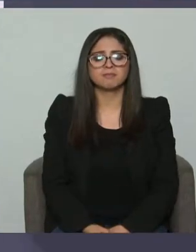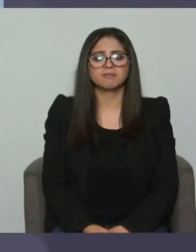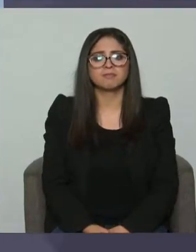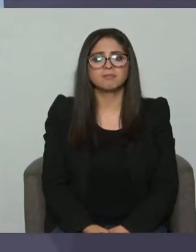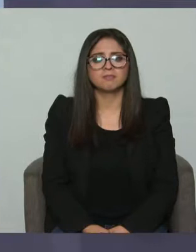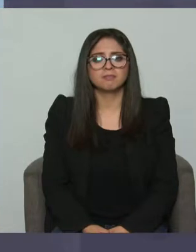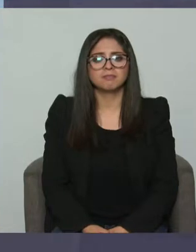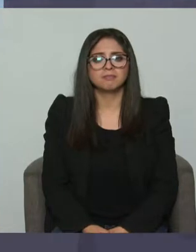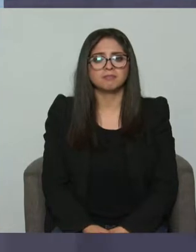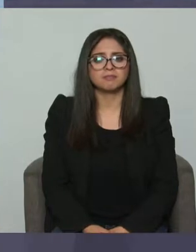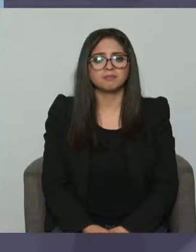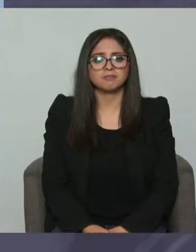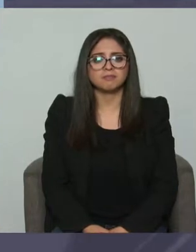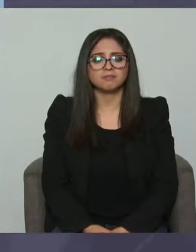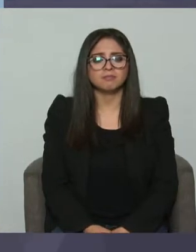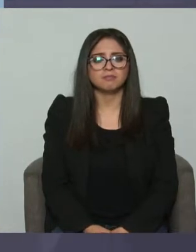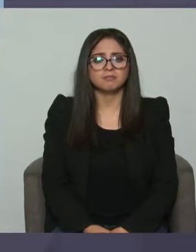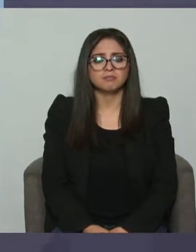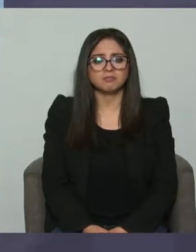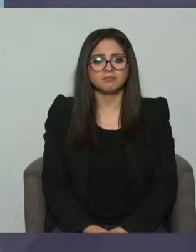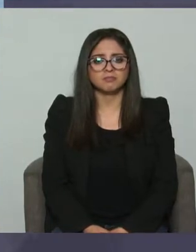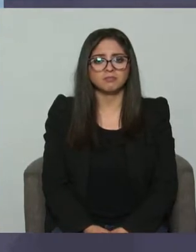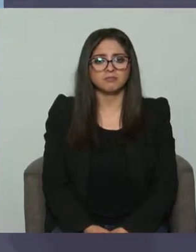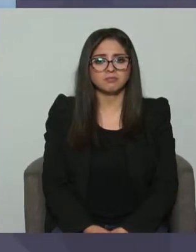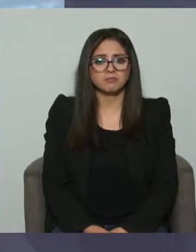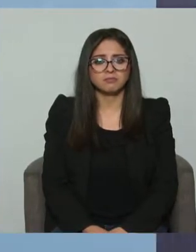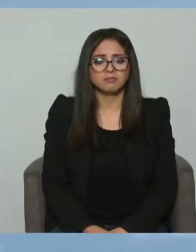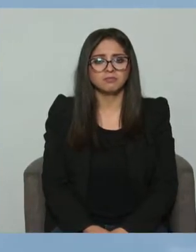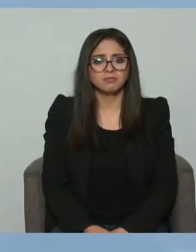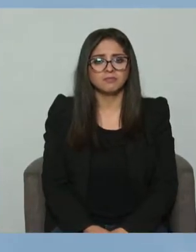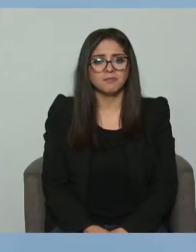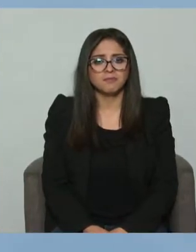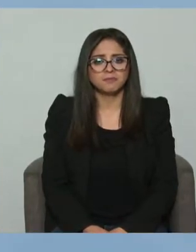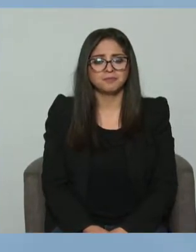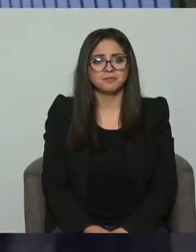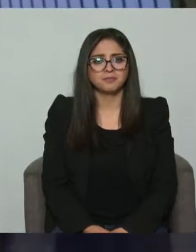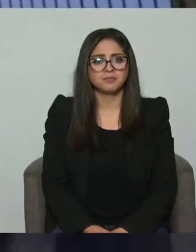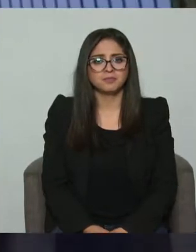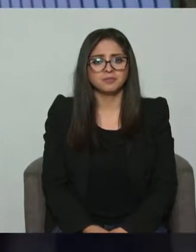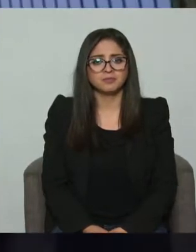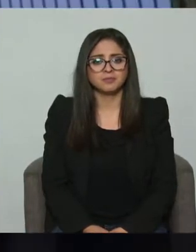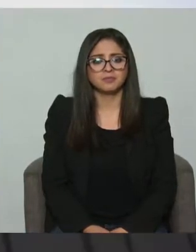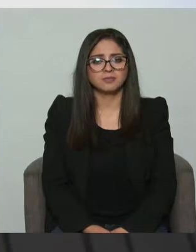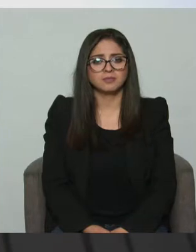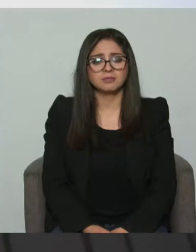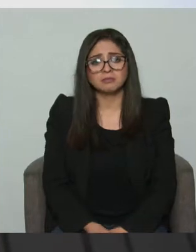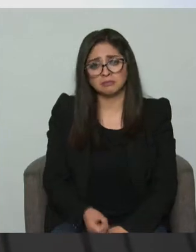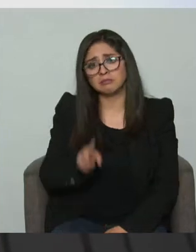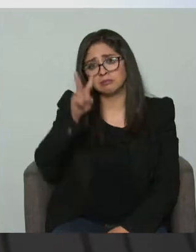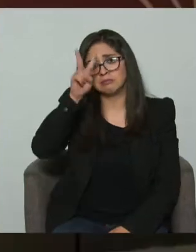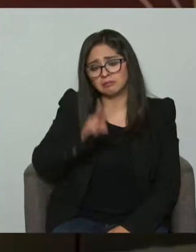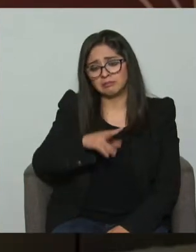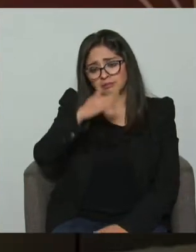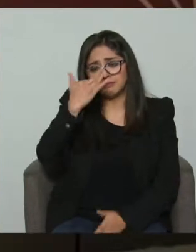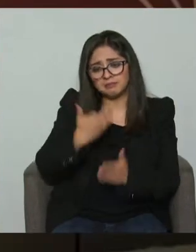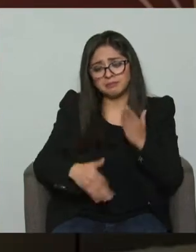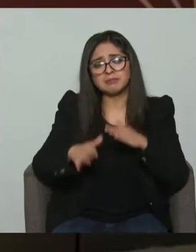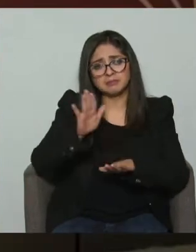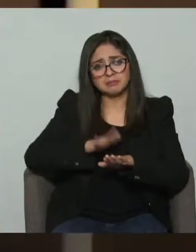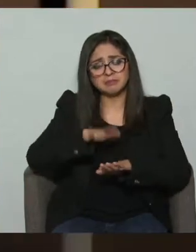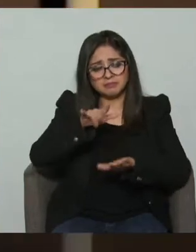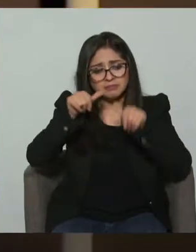Mira, indudablemente hacen falta muchísimos lugares en educación en todo el país, en educación superior particularmente y